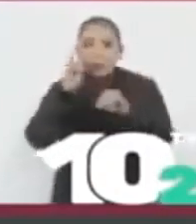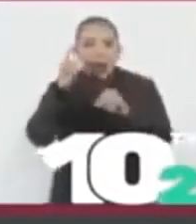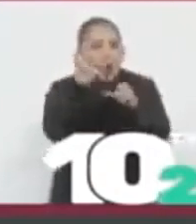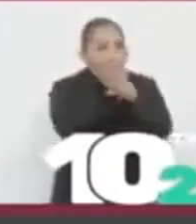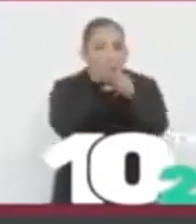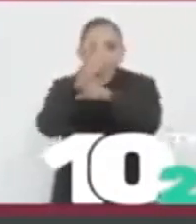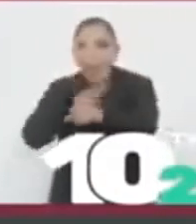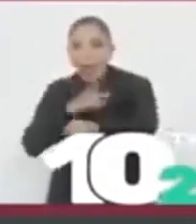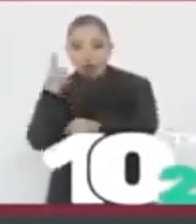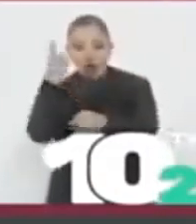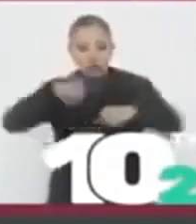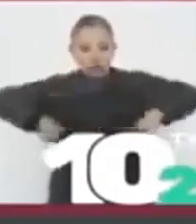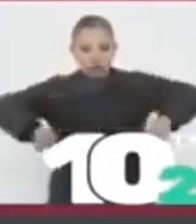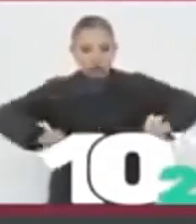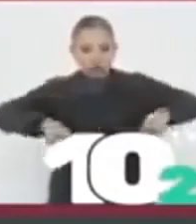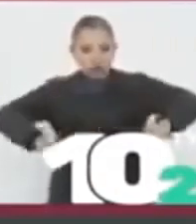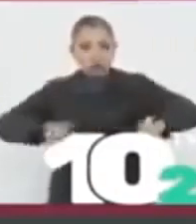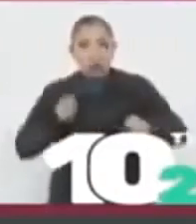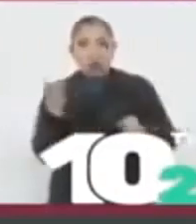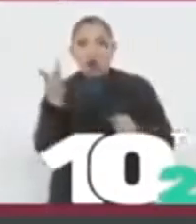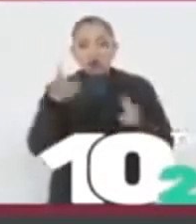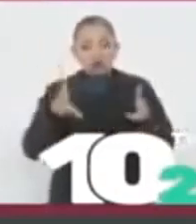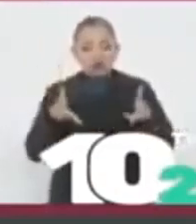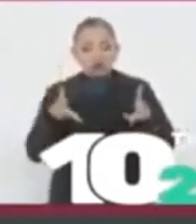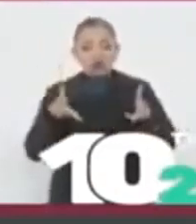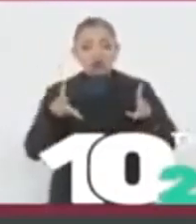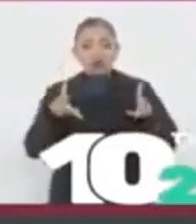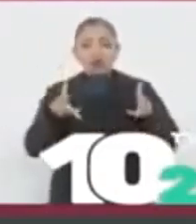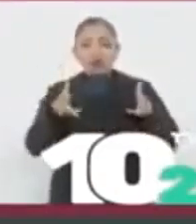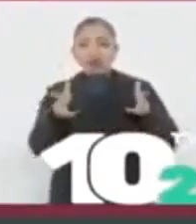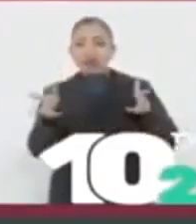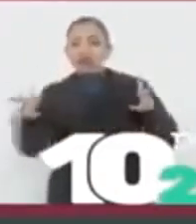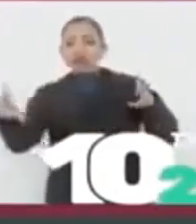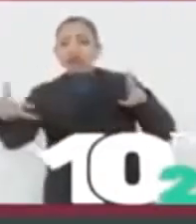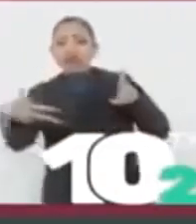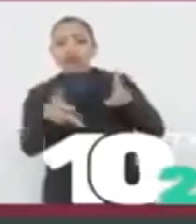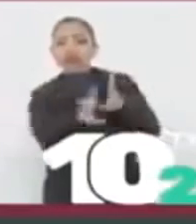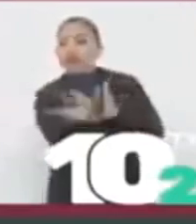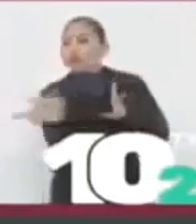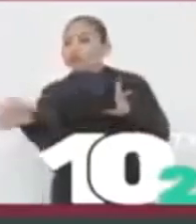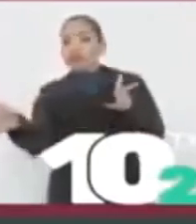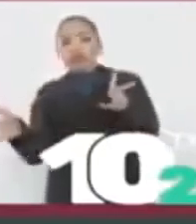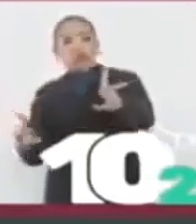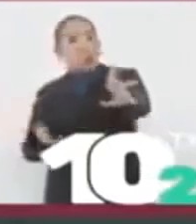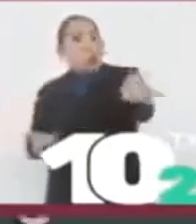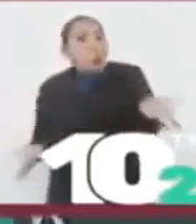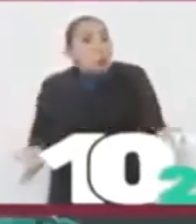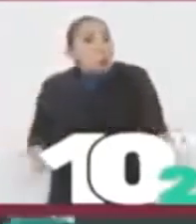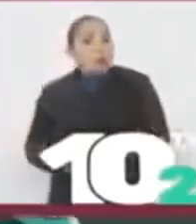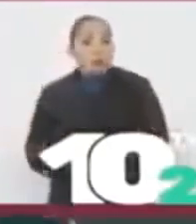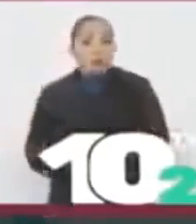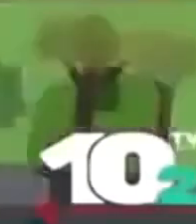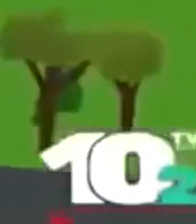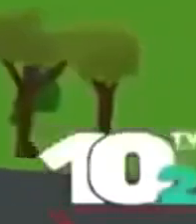en todas partes. Dos motociclistas son dos cuerpos que se mueven e incluso pueden cambiar de dirección.